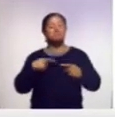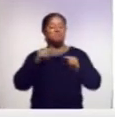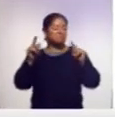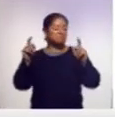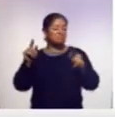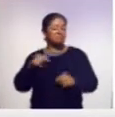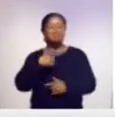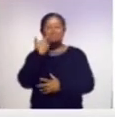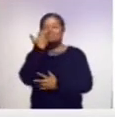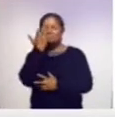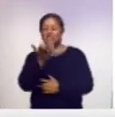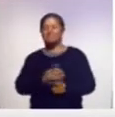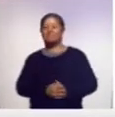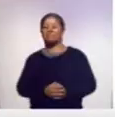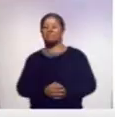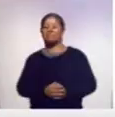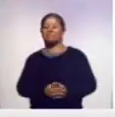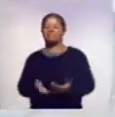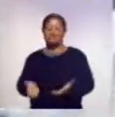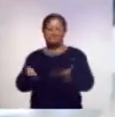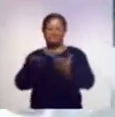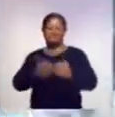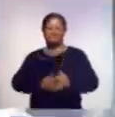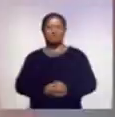hablamos? Adelante, Giovanni.